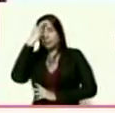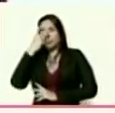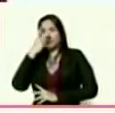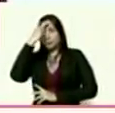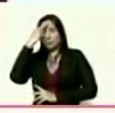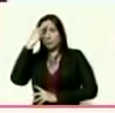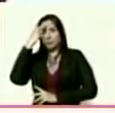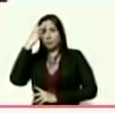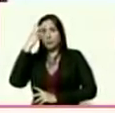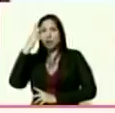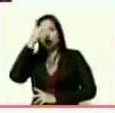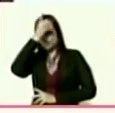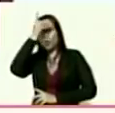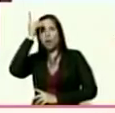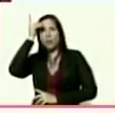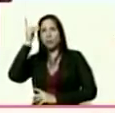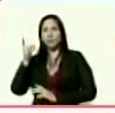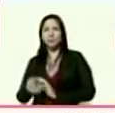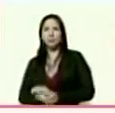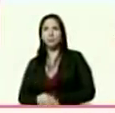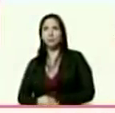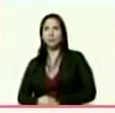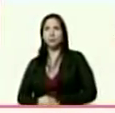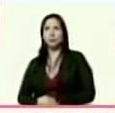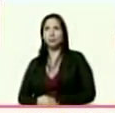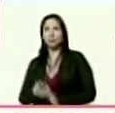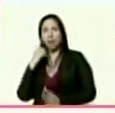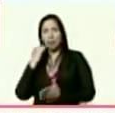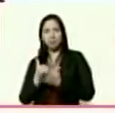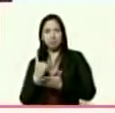ISAMI de Diosdado. Mira,